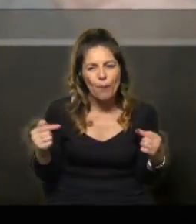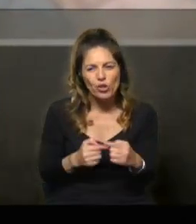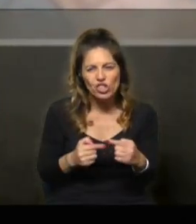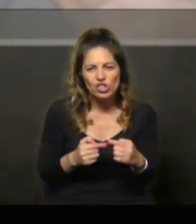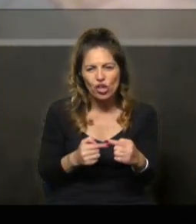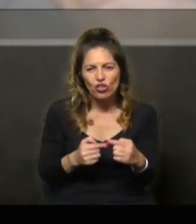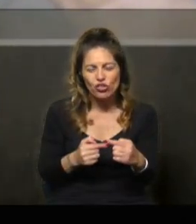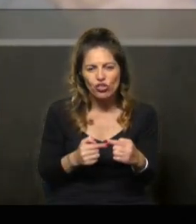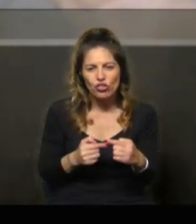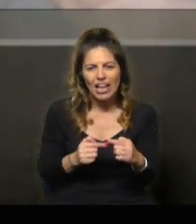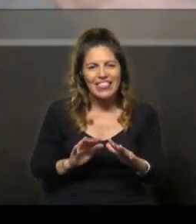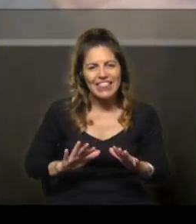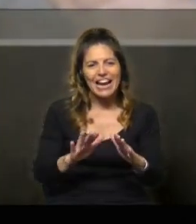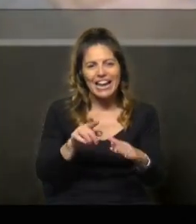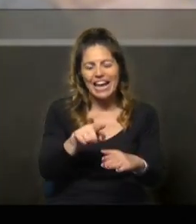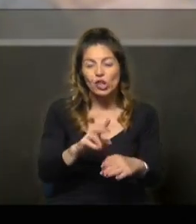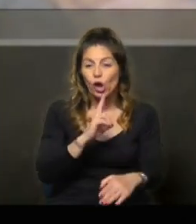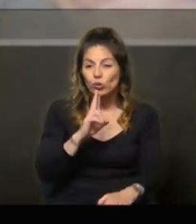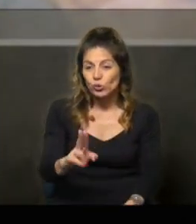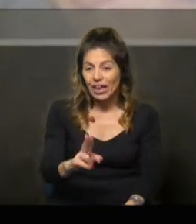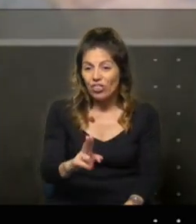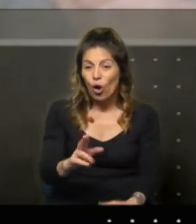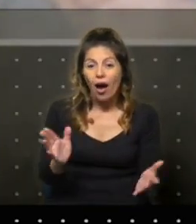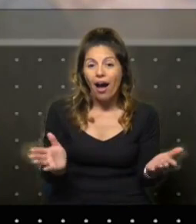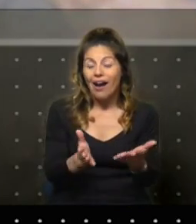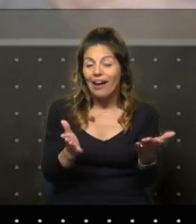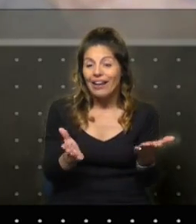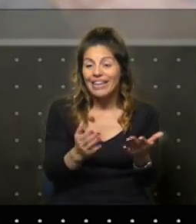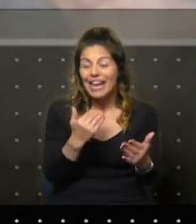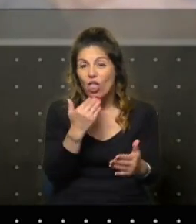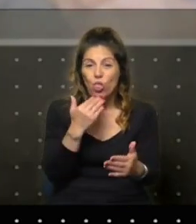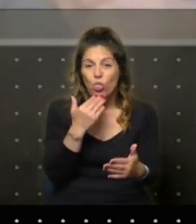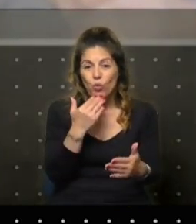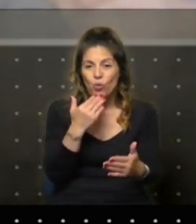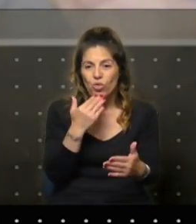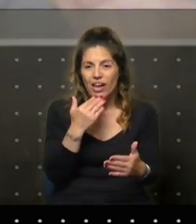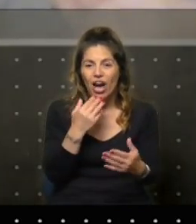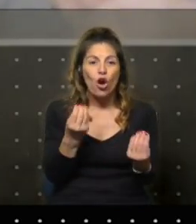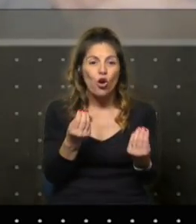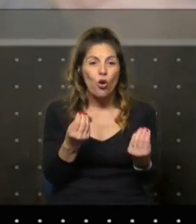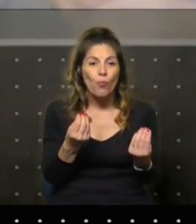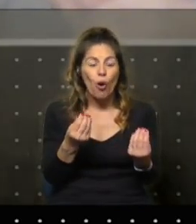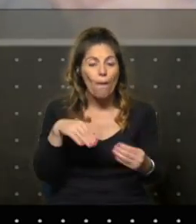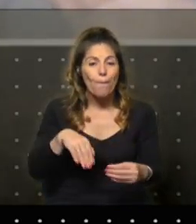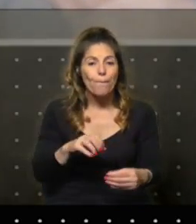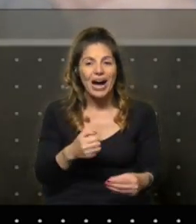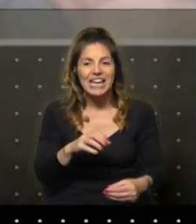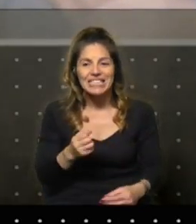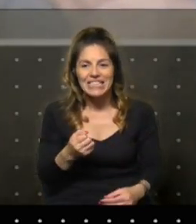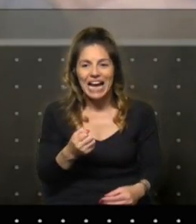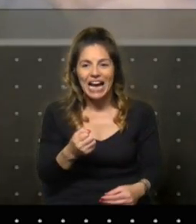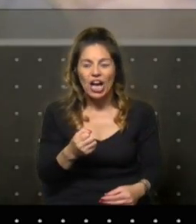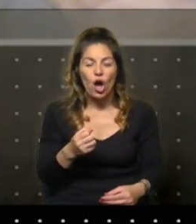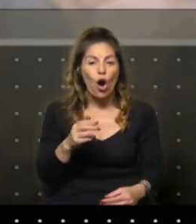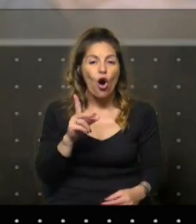este de Cara a lo que han sido estos resultados es algo que genera bastante incertidumbre obviamente Cómo se pueden posicionar má o Cristina cómo la